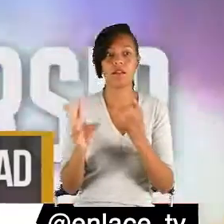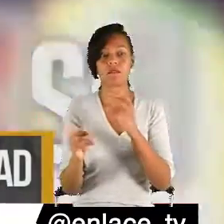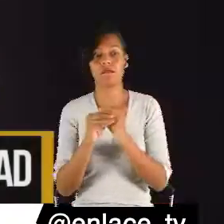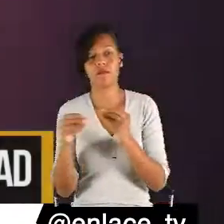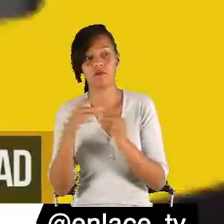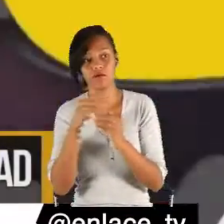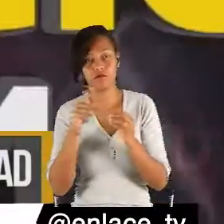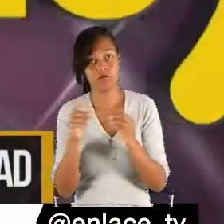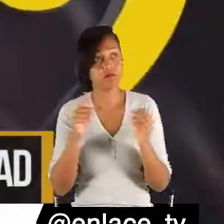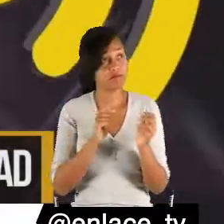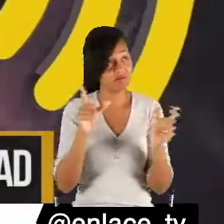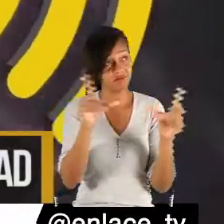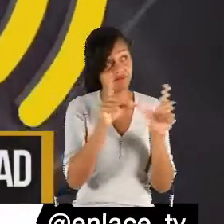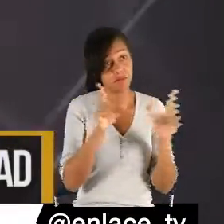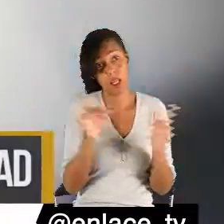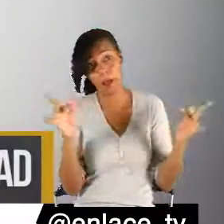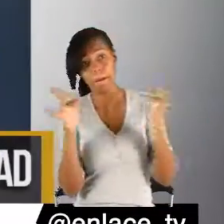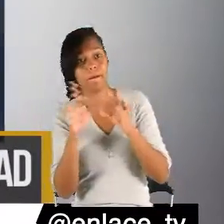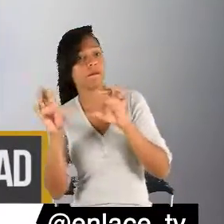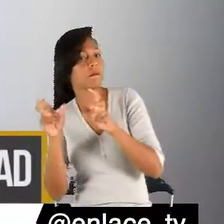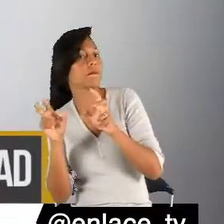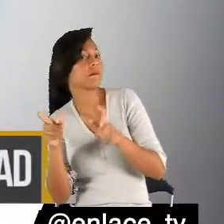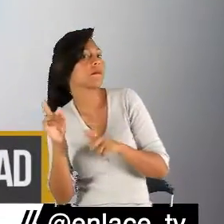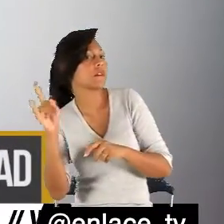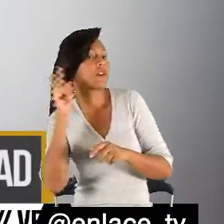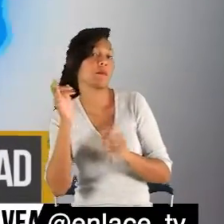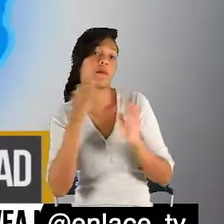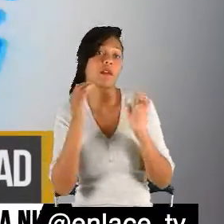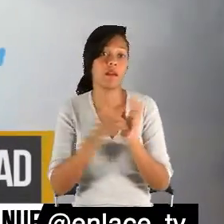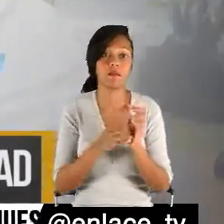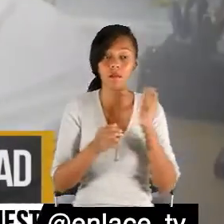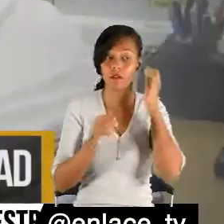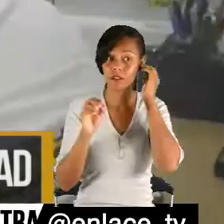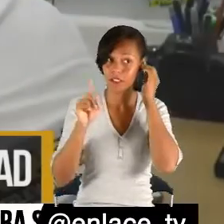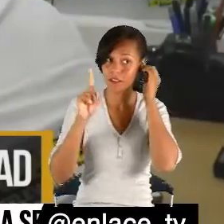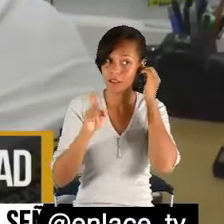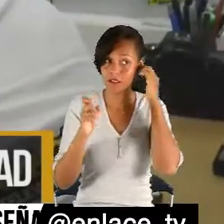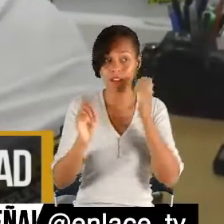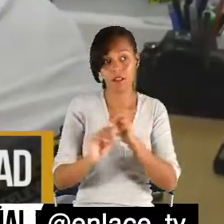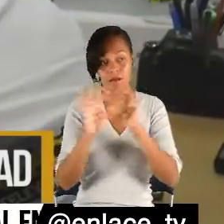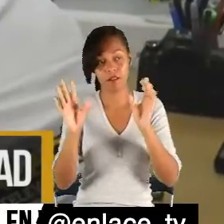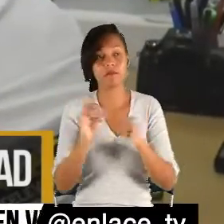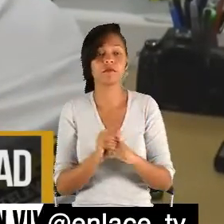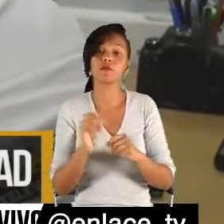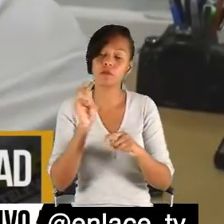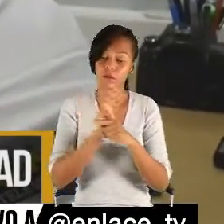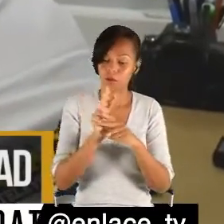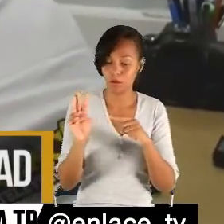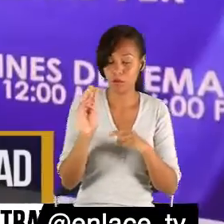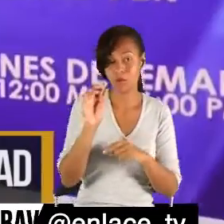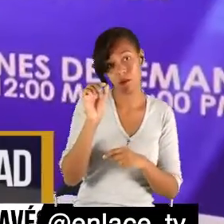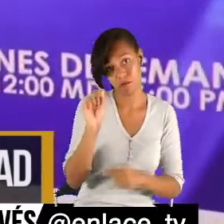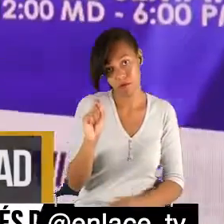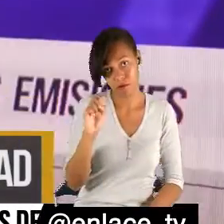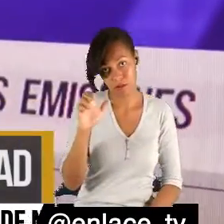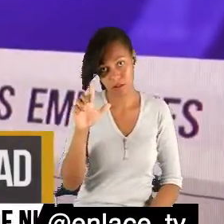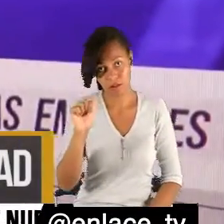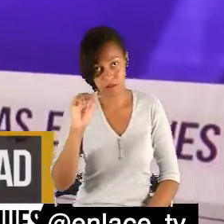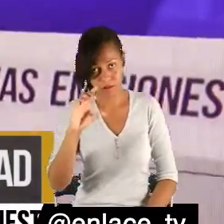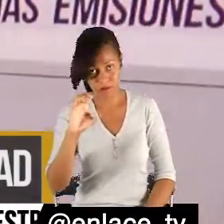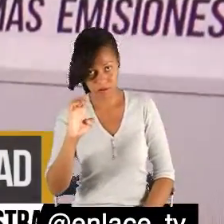televisión entre ellos enlace radio 6 a m y pelota quieta los escribe w punto enlace televisión punto com